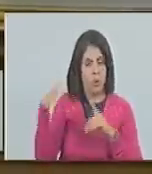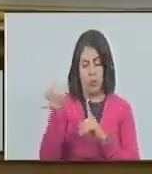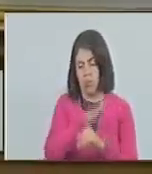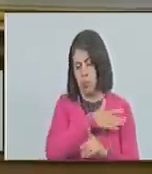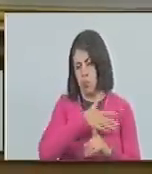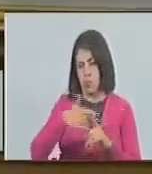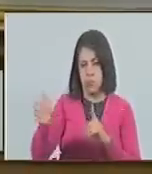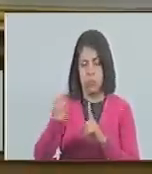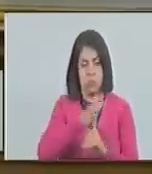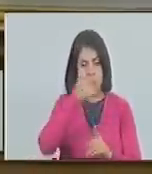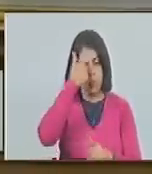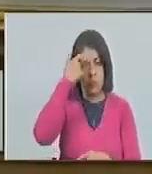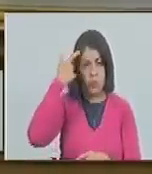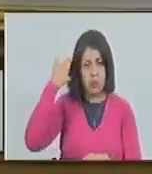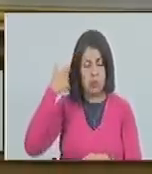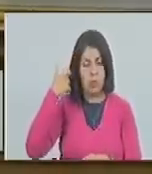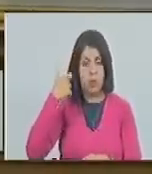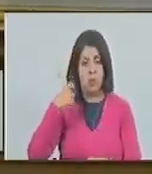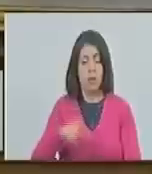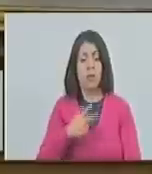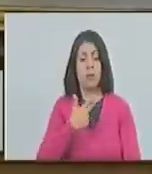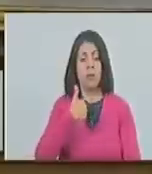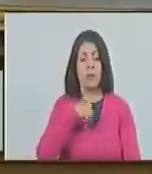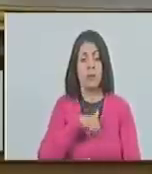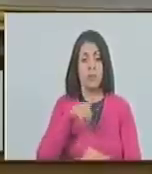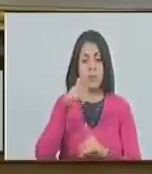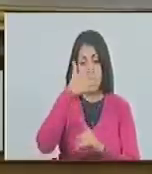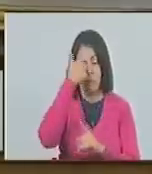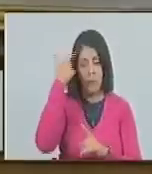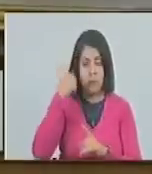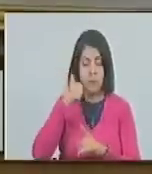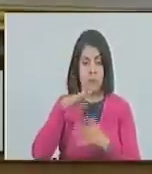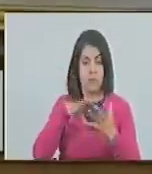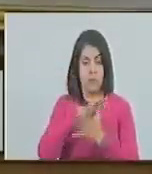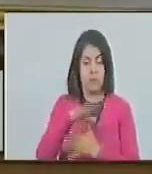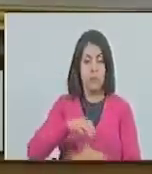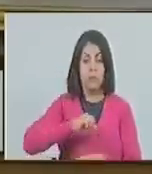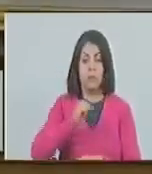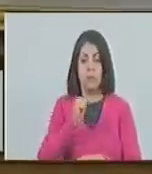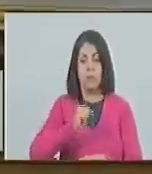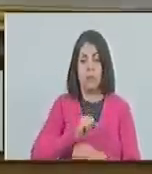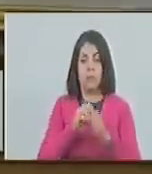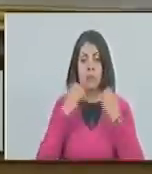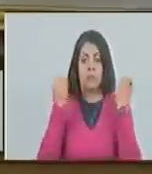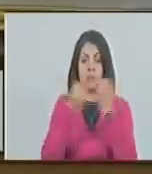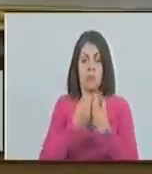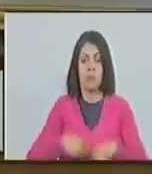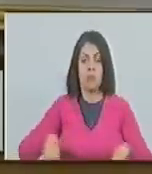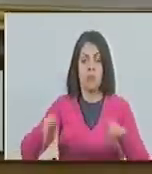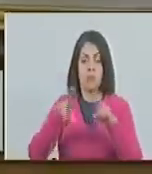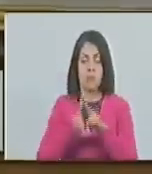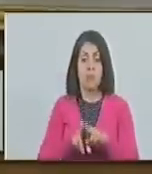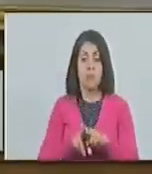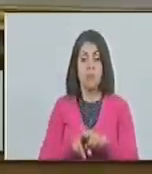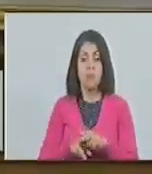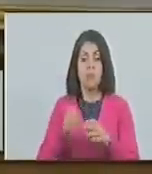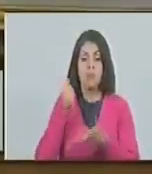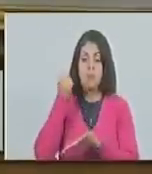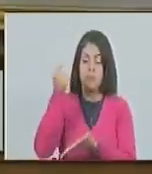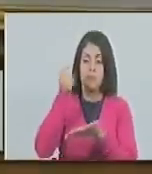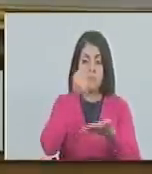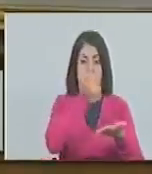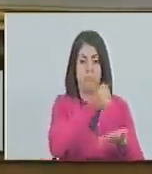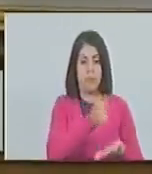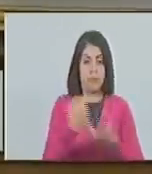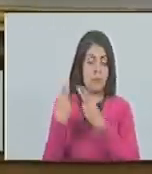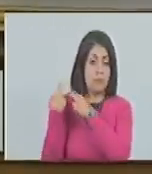físicamente, psicológicamente. Los torturadores del ESAP hoy son funcionarios de la Organización de Naciones Unidas, fueron premiados con